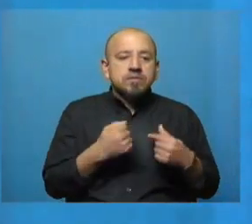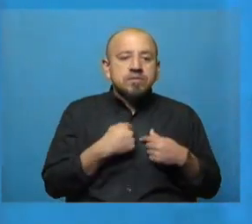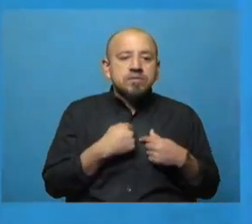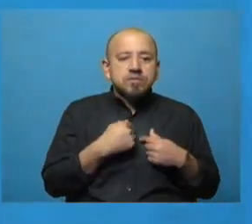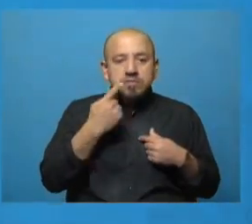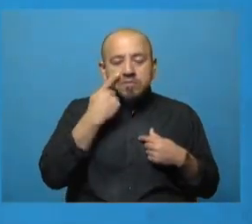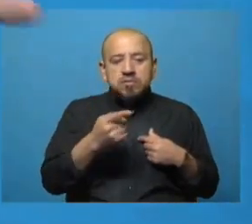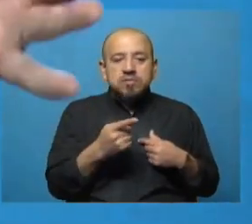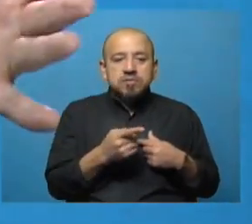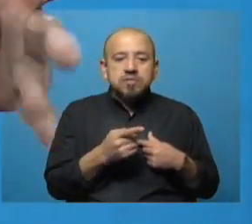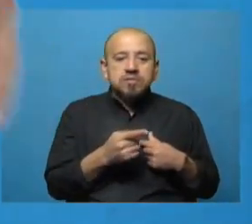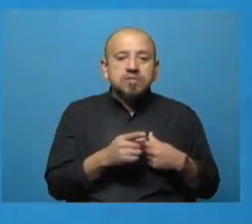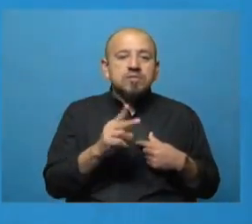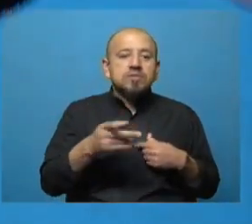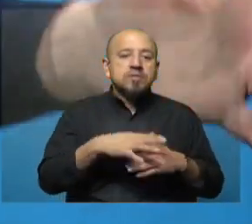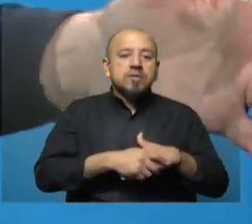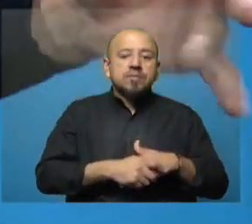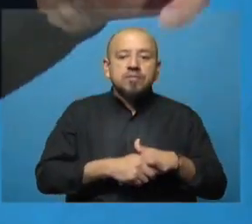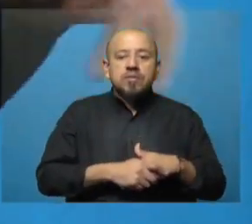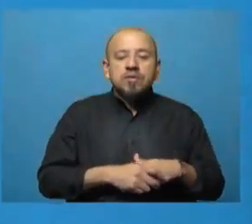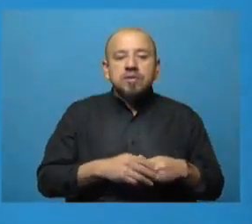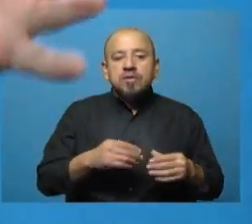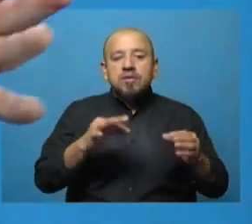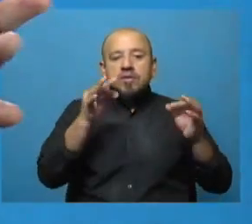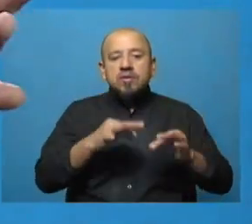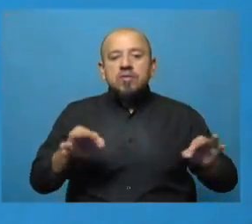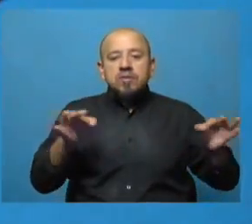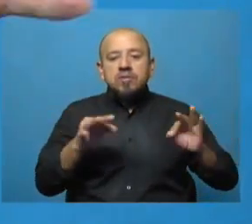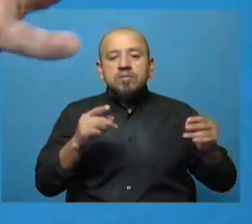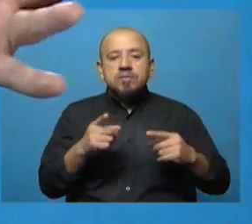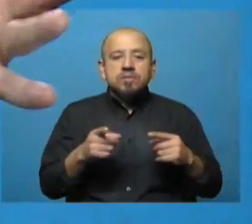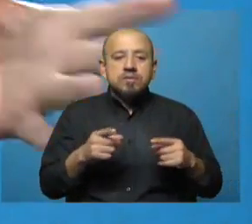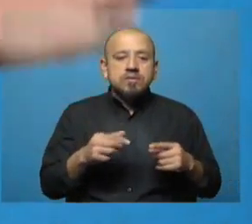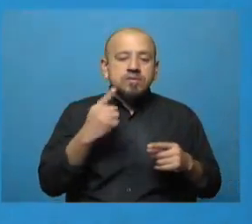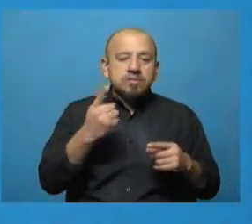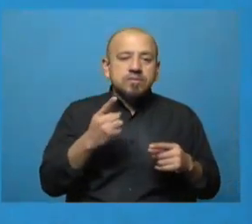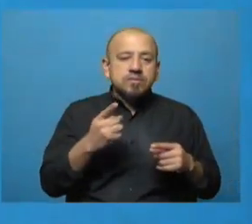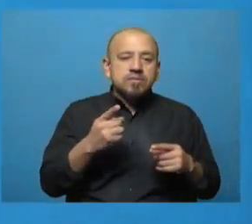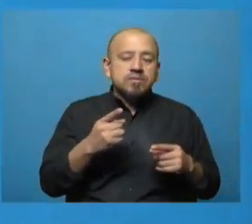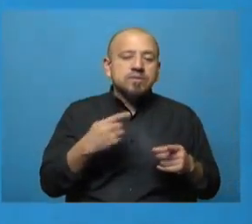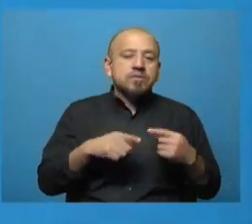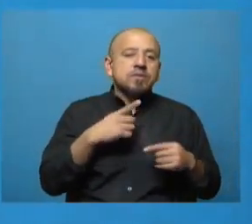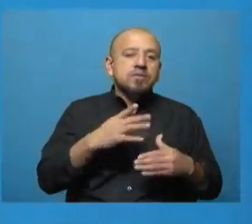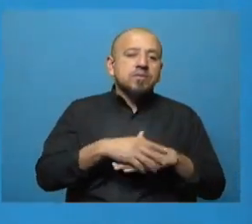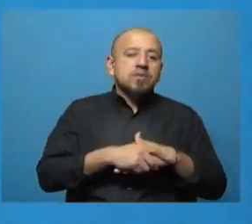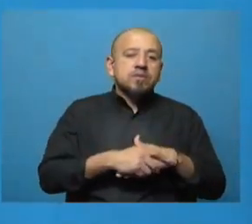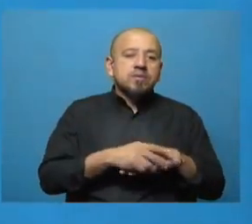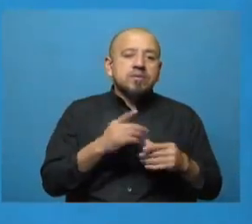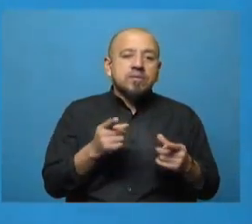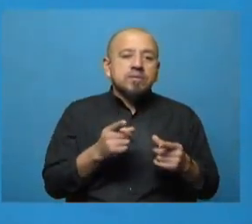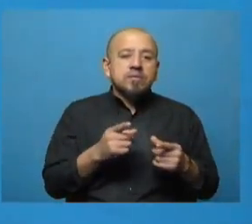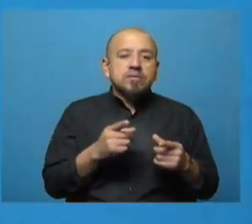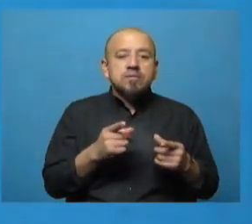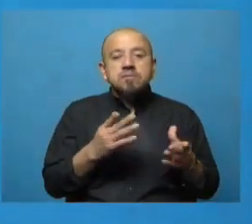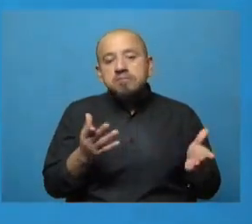ensayo porque Venecia era amigo mío el músico que el primer compositor de canciones éramos muy amigos y